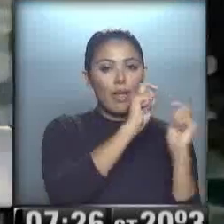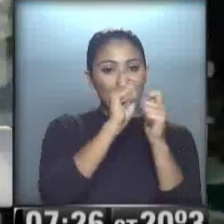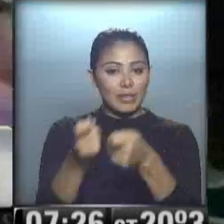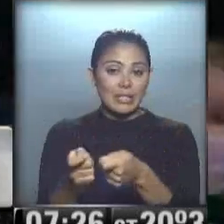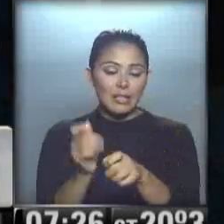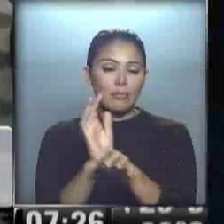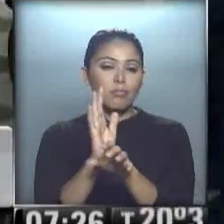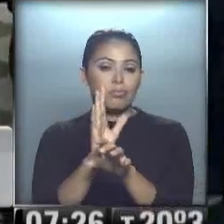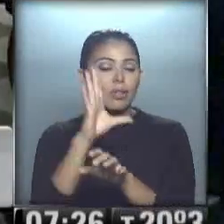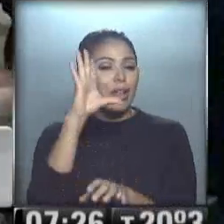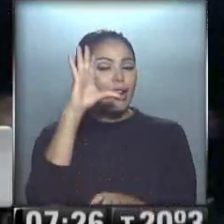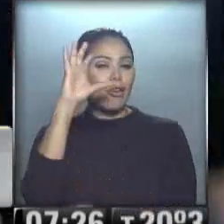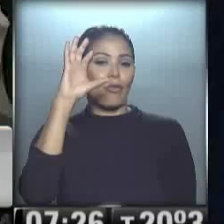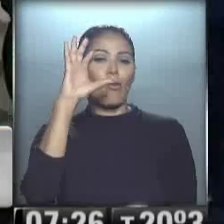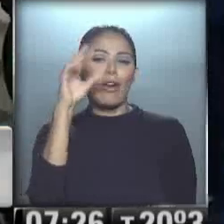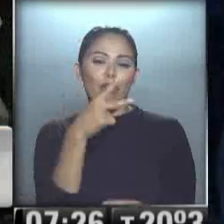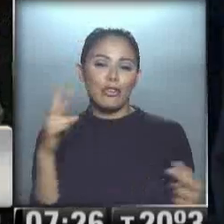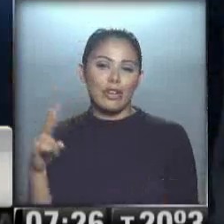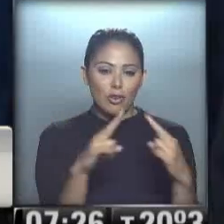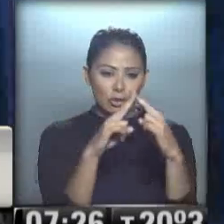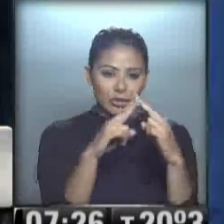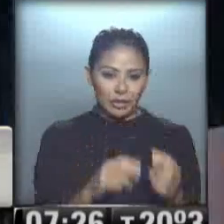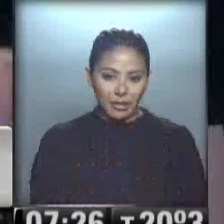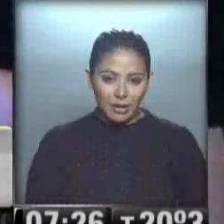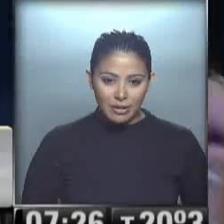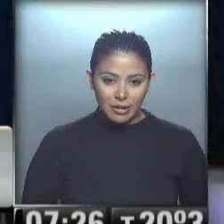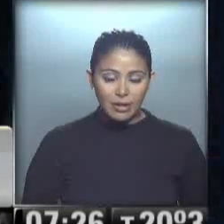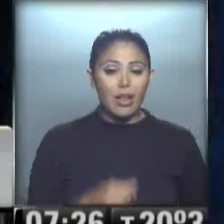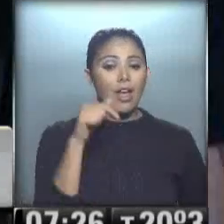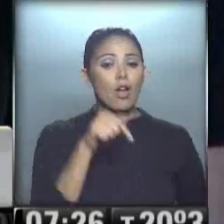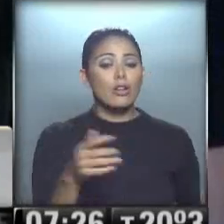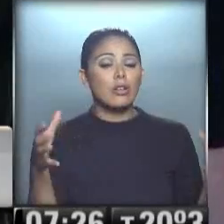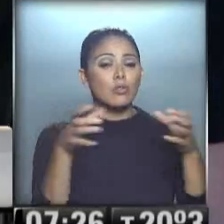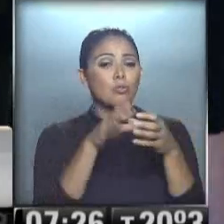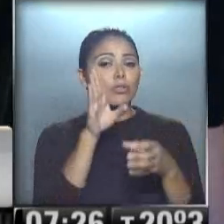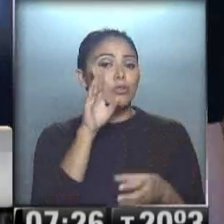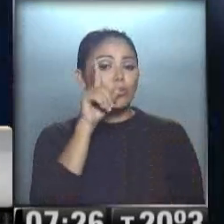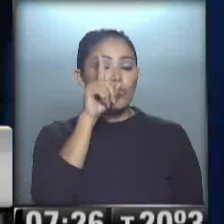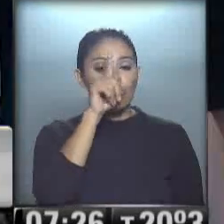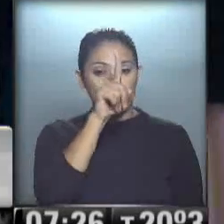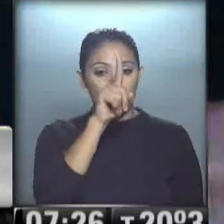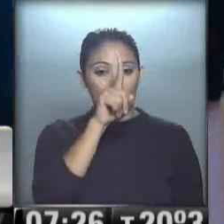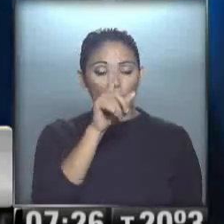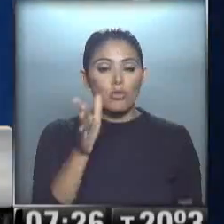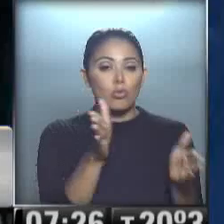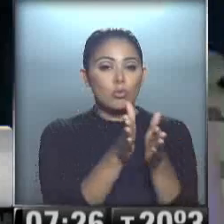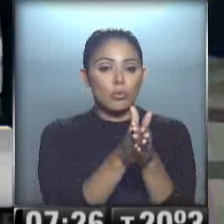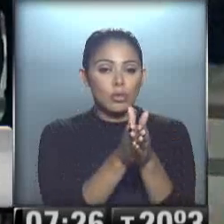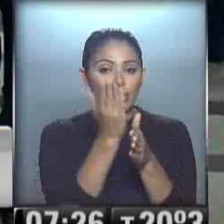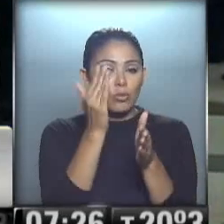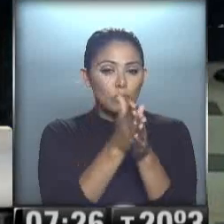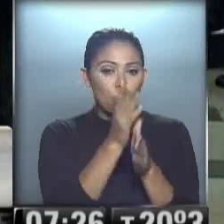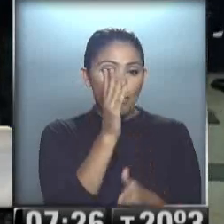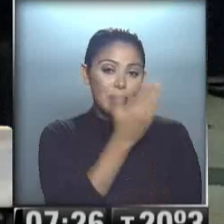recuerdo del encuentro en este caso acpa al presente